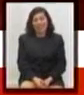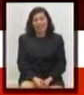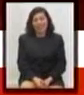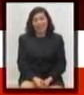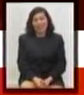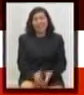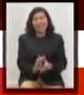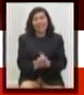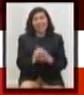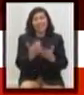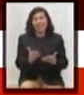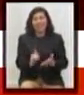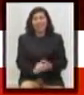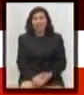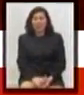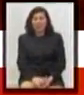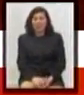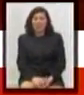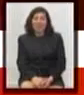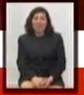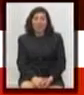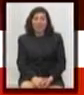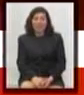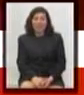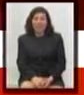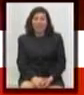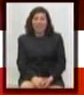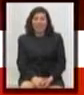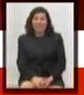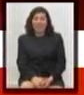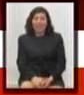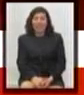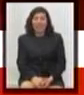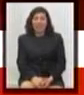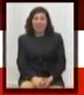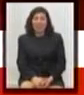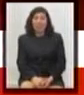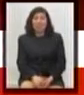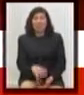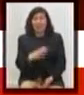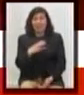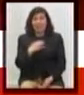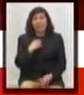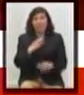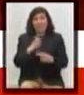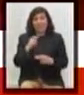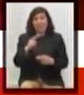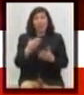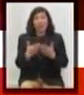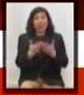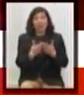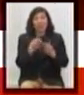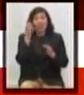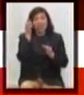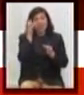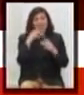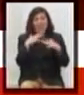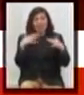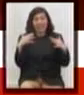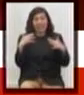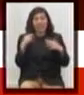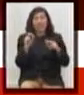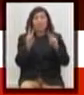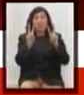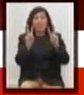Muy buenas tardes, doctora Marta Hildebrand y doctor Alba Castro. Me llamo Karen Dios y soy del Colegio Fe y Alegría 17 de